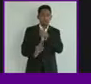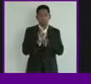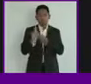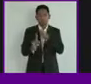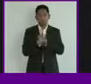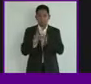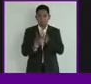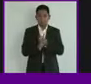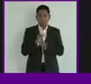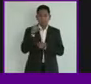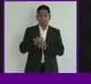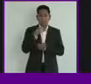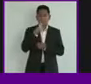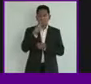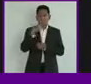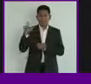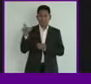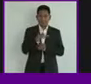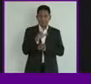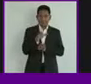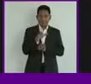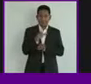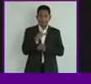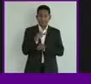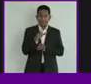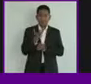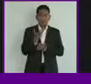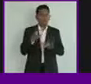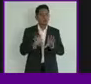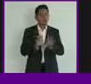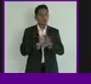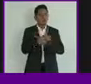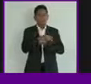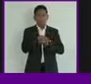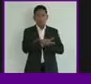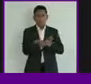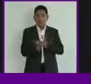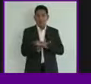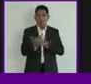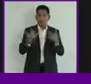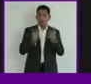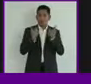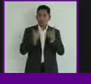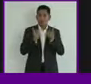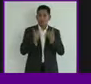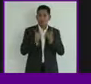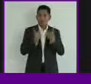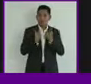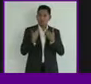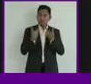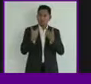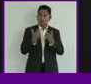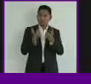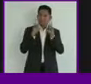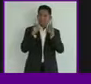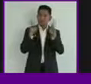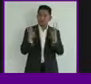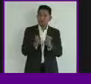Ciudad de México, Adolescencias Tecnológicas y Retos para la Democracia y la Educación, se habló de las